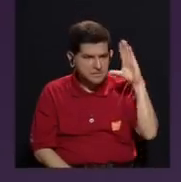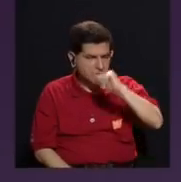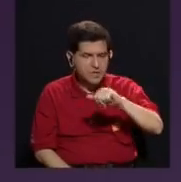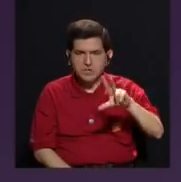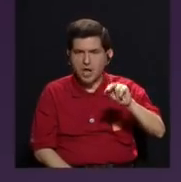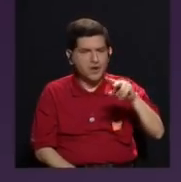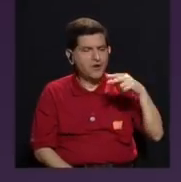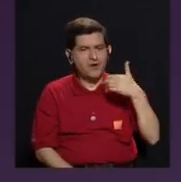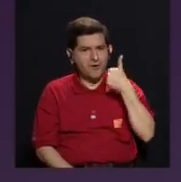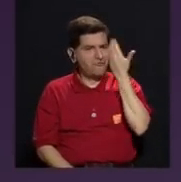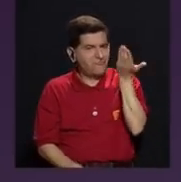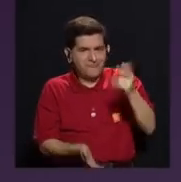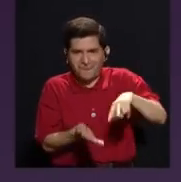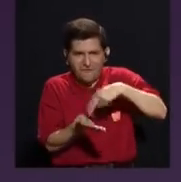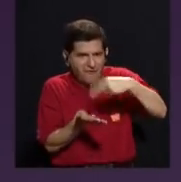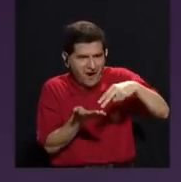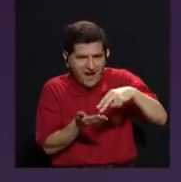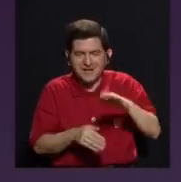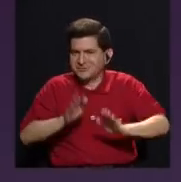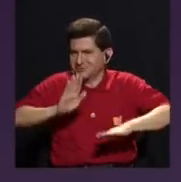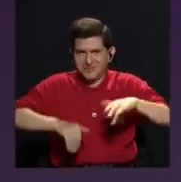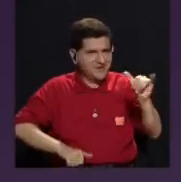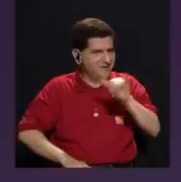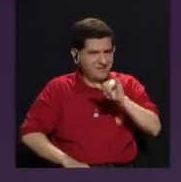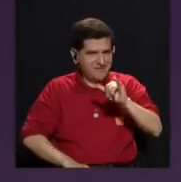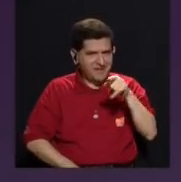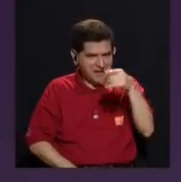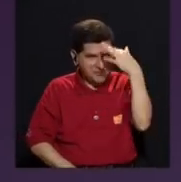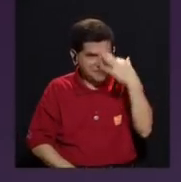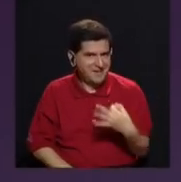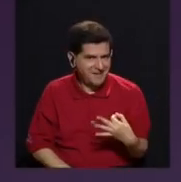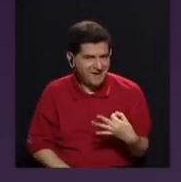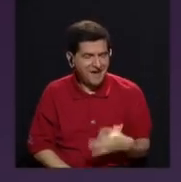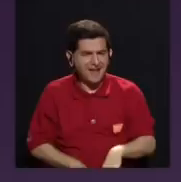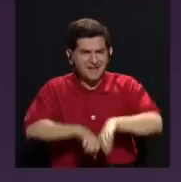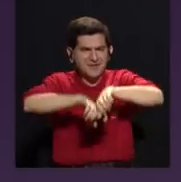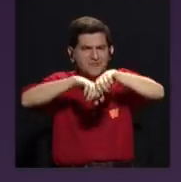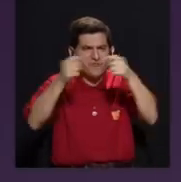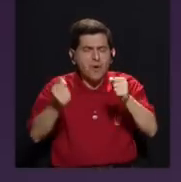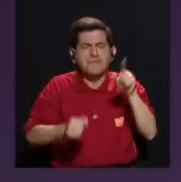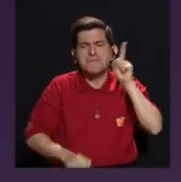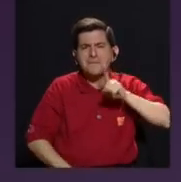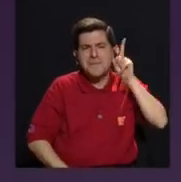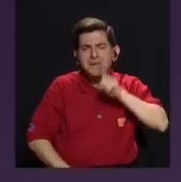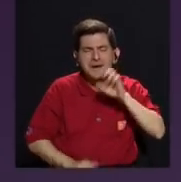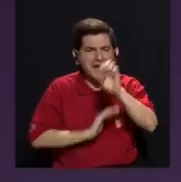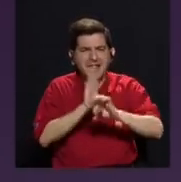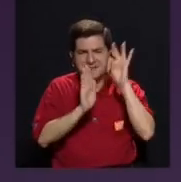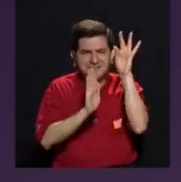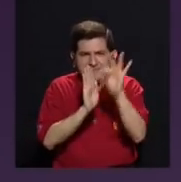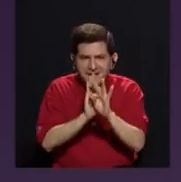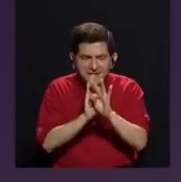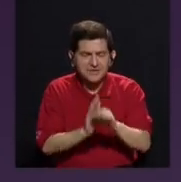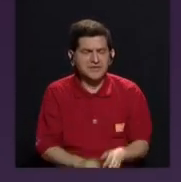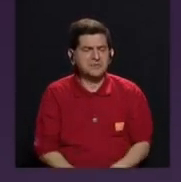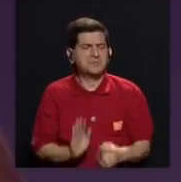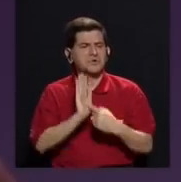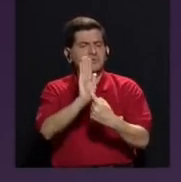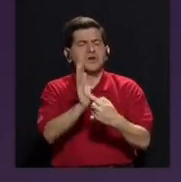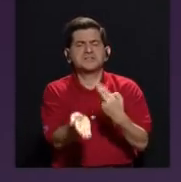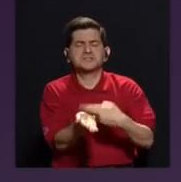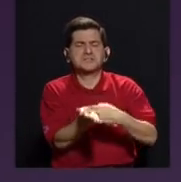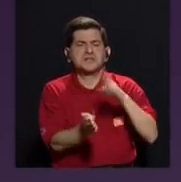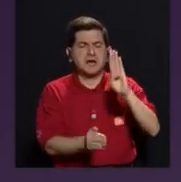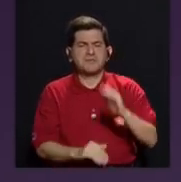tan fácil de bailar no es tan fácil de tocar como ellos pensaban así que también se rompe con muchos mitos y estereotipos que colocan a la bomba en